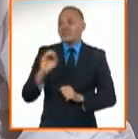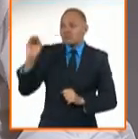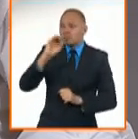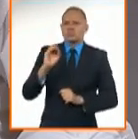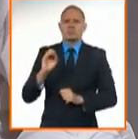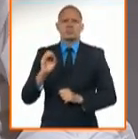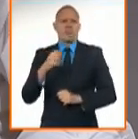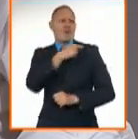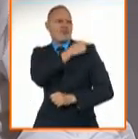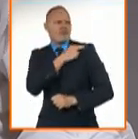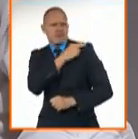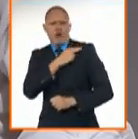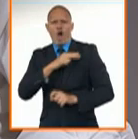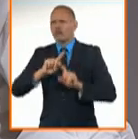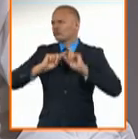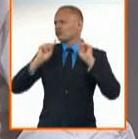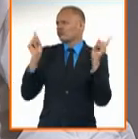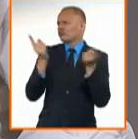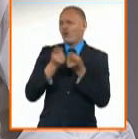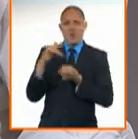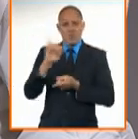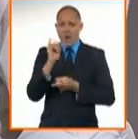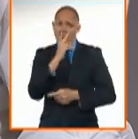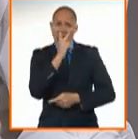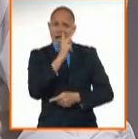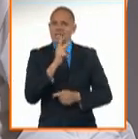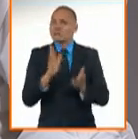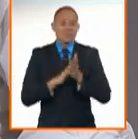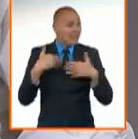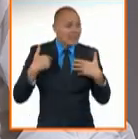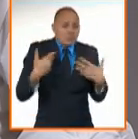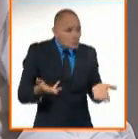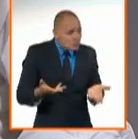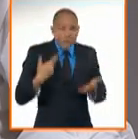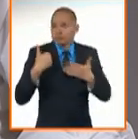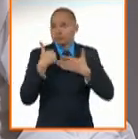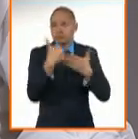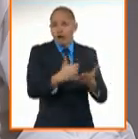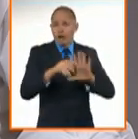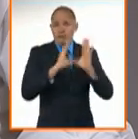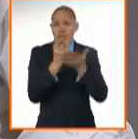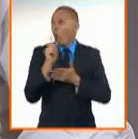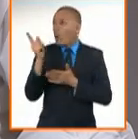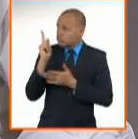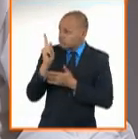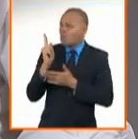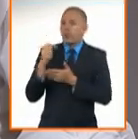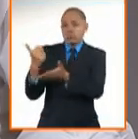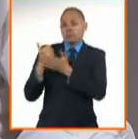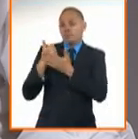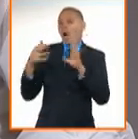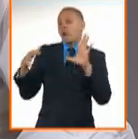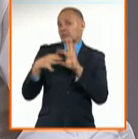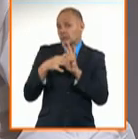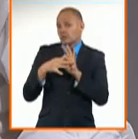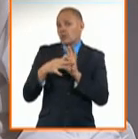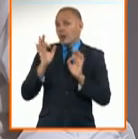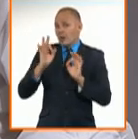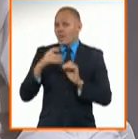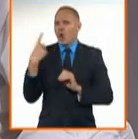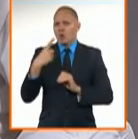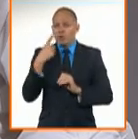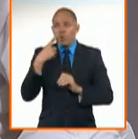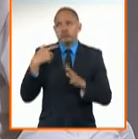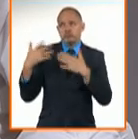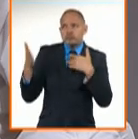administrativas y políticas en cada una de las provincias con las cuales trabajamos y también mantenemos una máxima atención para